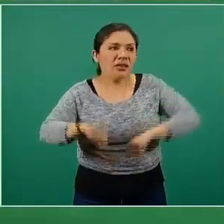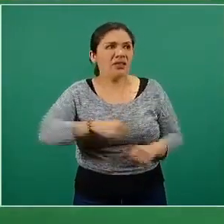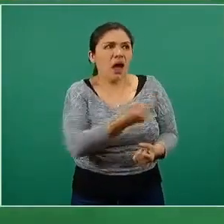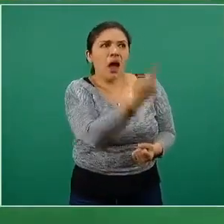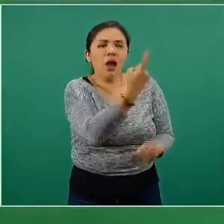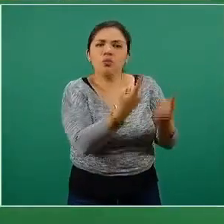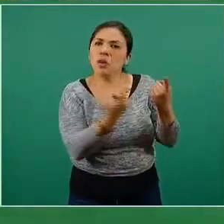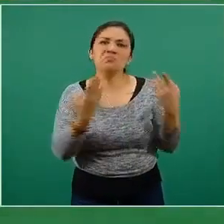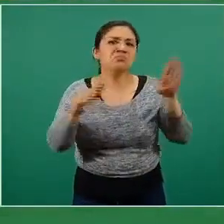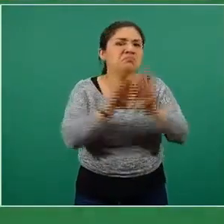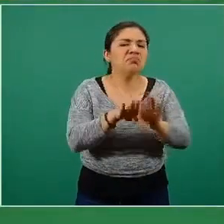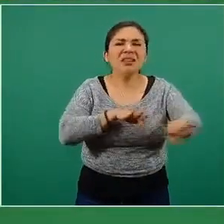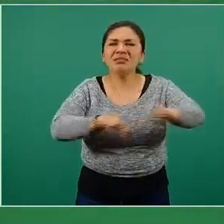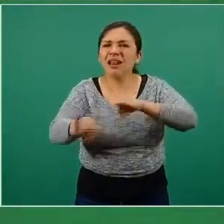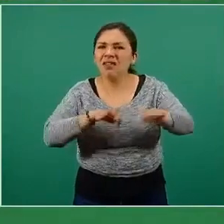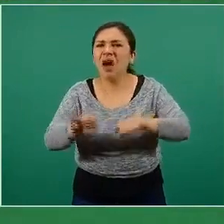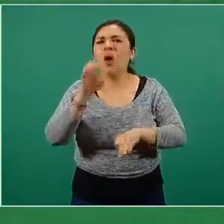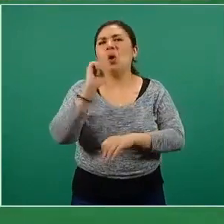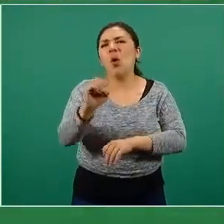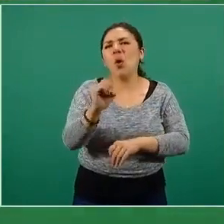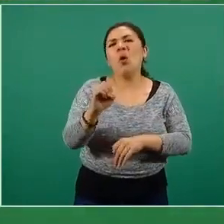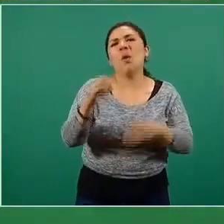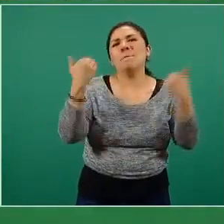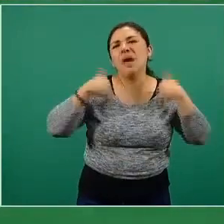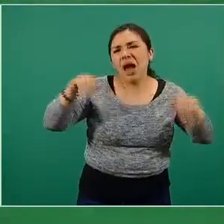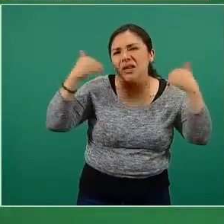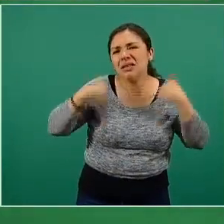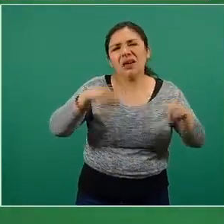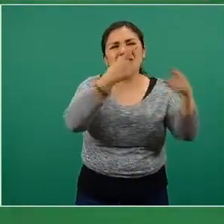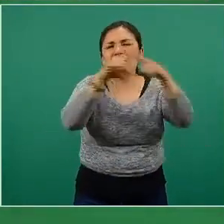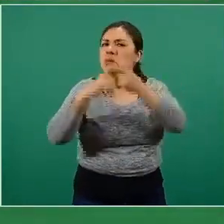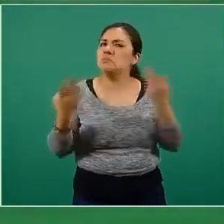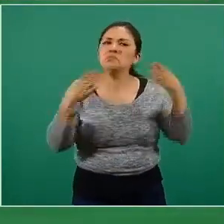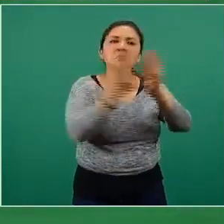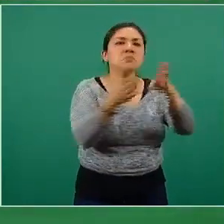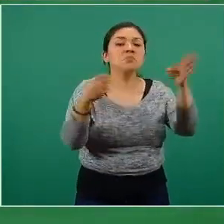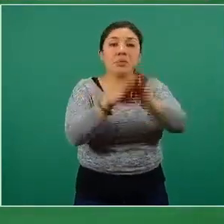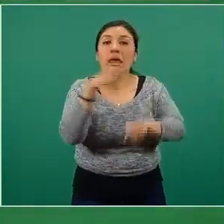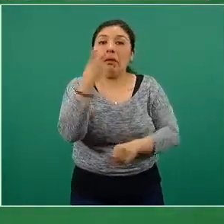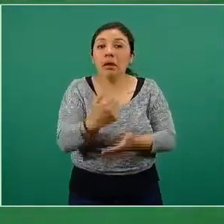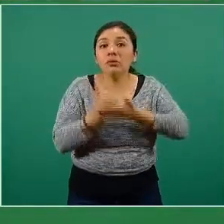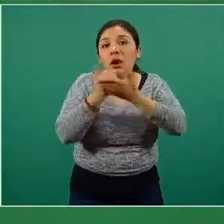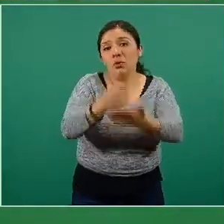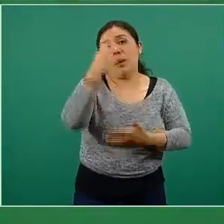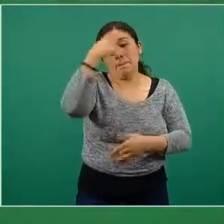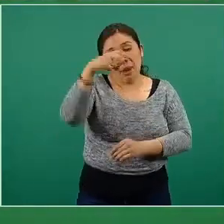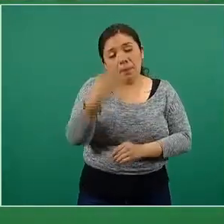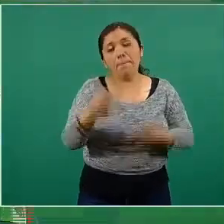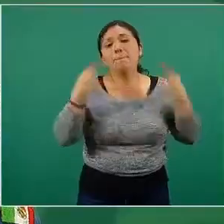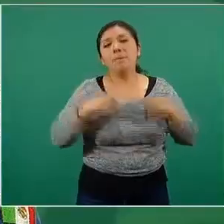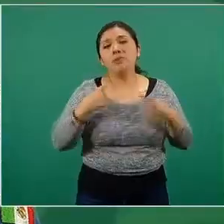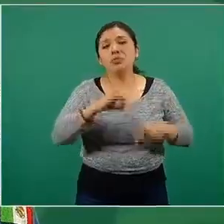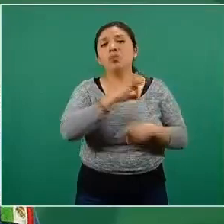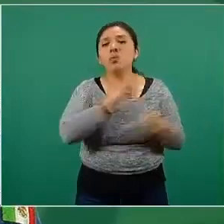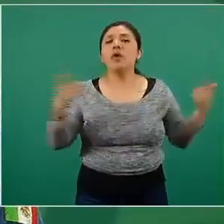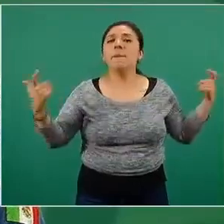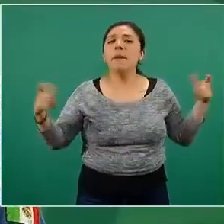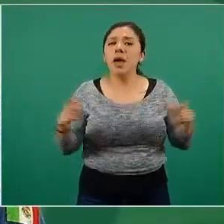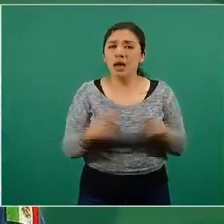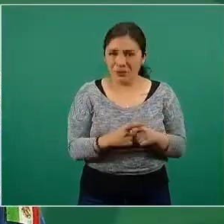actividades económicas o comerciales o turísticas que ayudaron a mantener esta